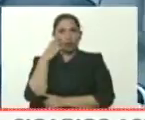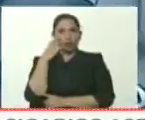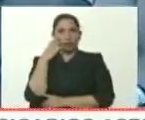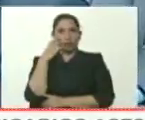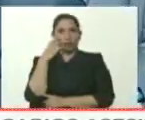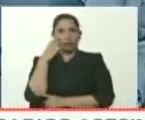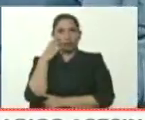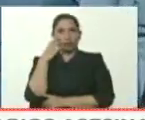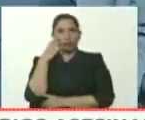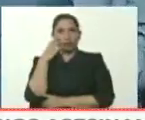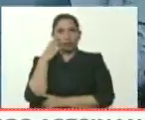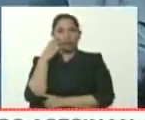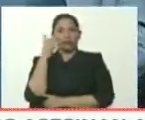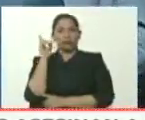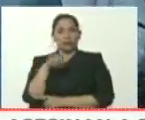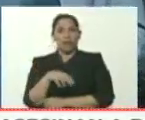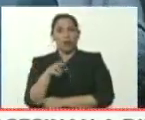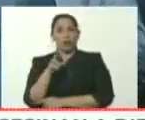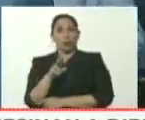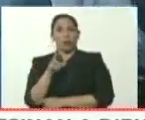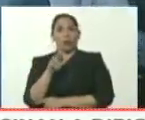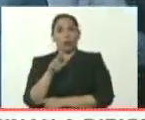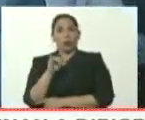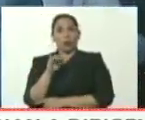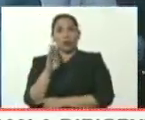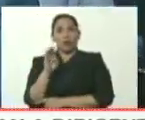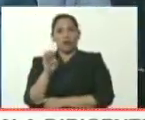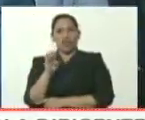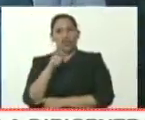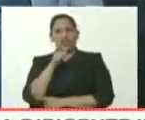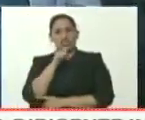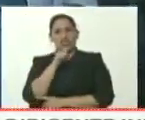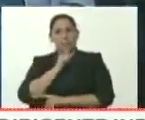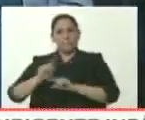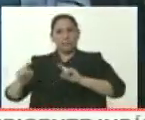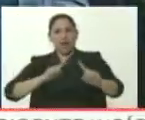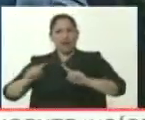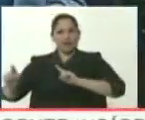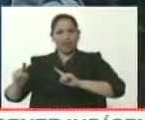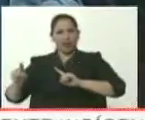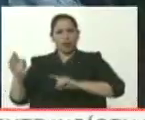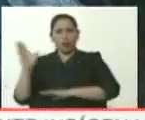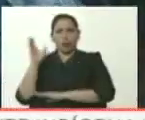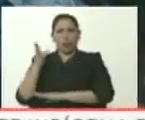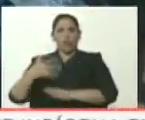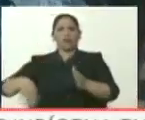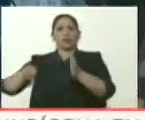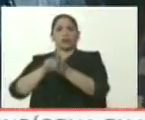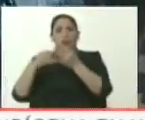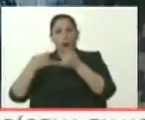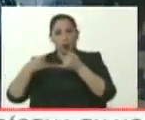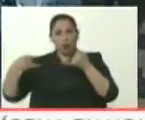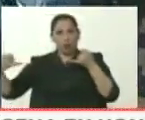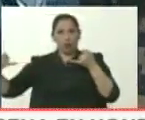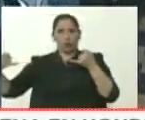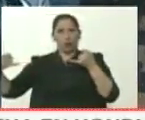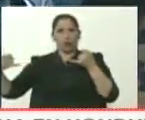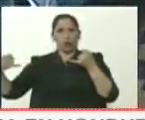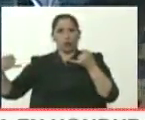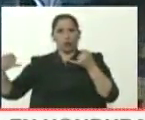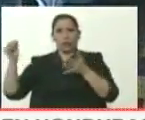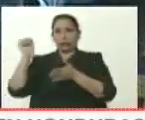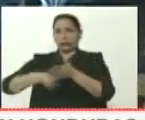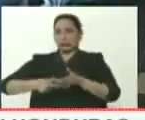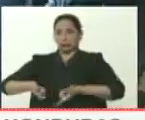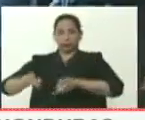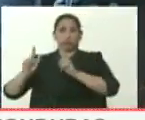y en realidad de Álvaro Uribe, que es quien manda en Colombia. Se ha retomado el hilo, sin descartar